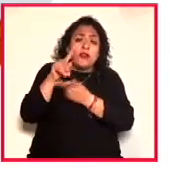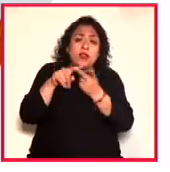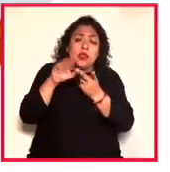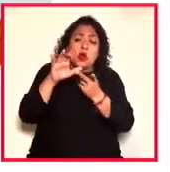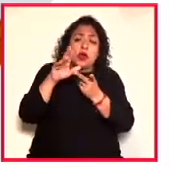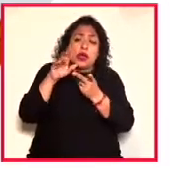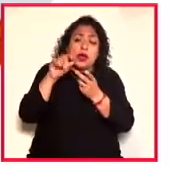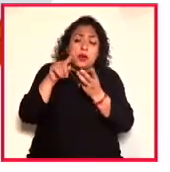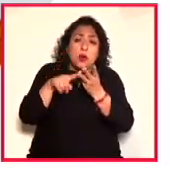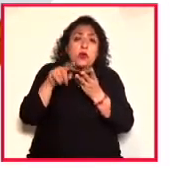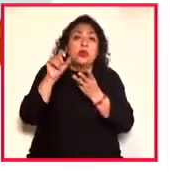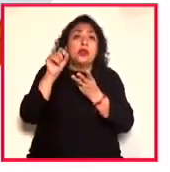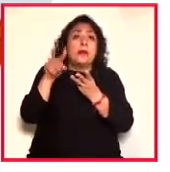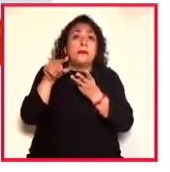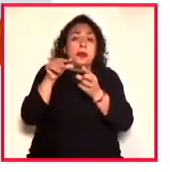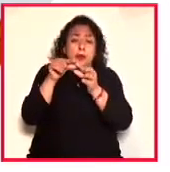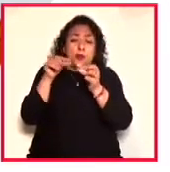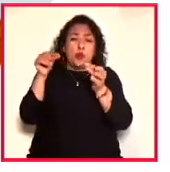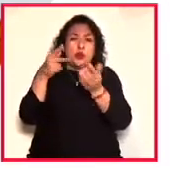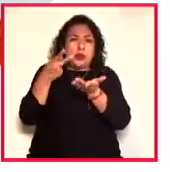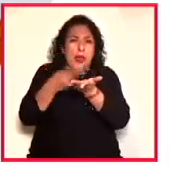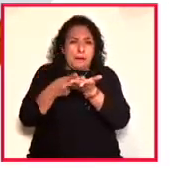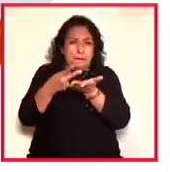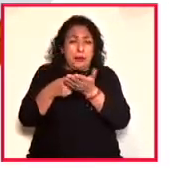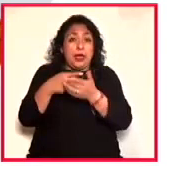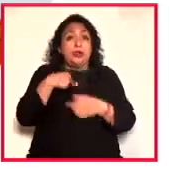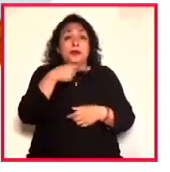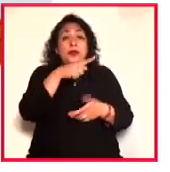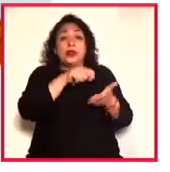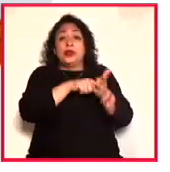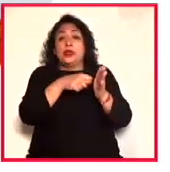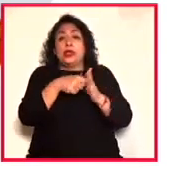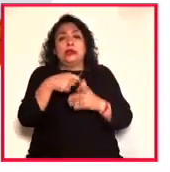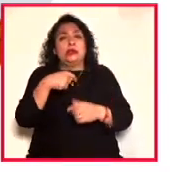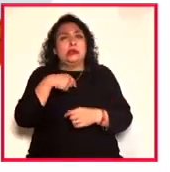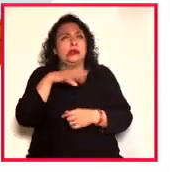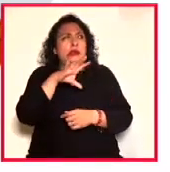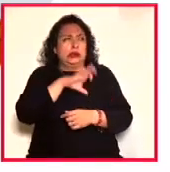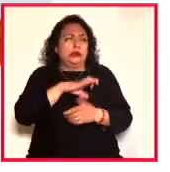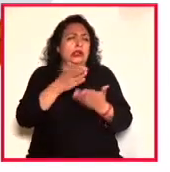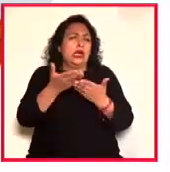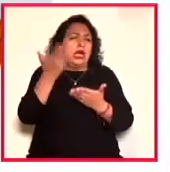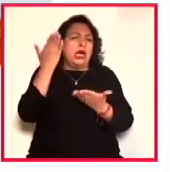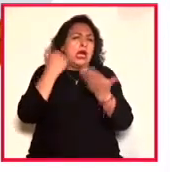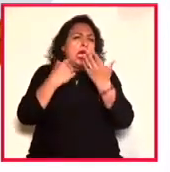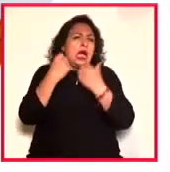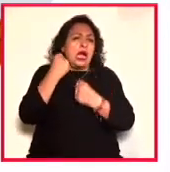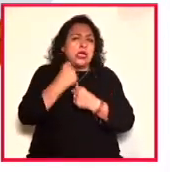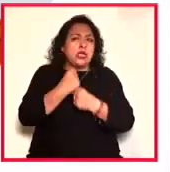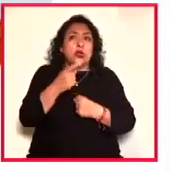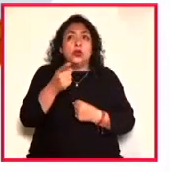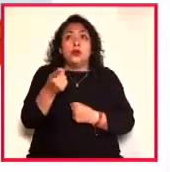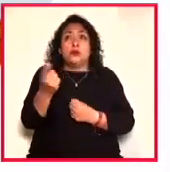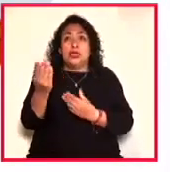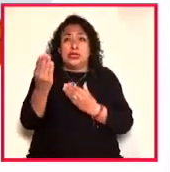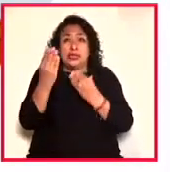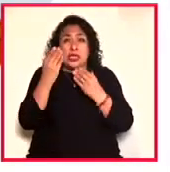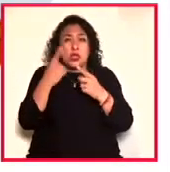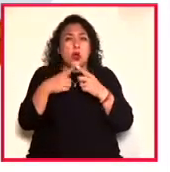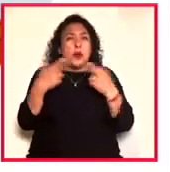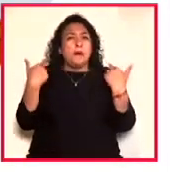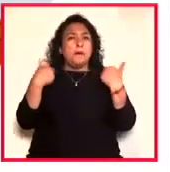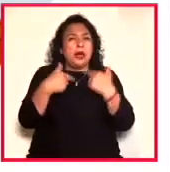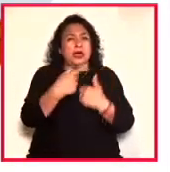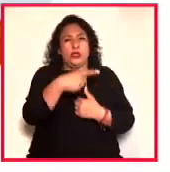e incluso la punta de plata. Es una técnica que me fascinó hace ya bastantes años cuando me la enseñó un maestro